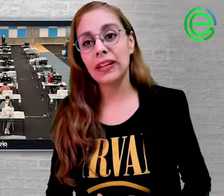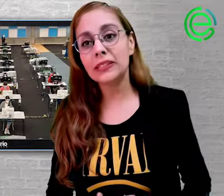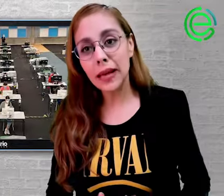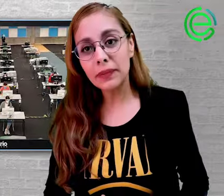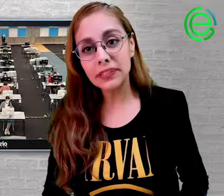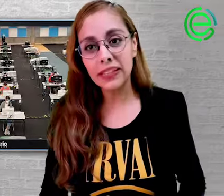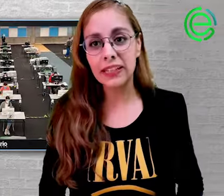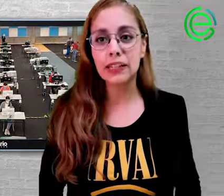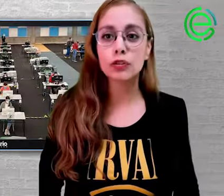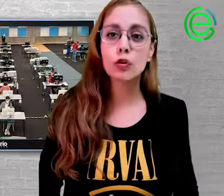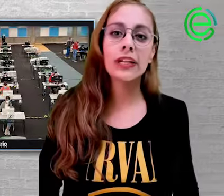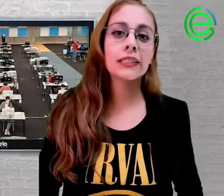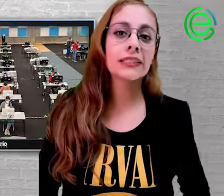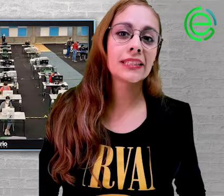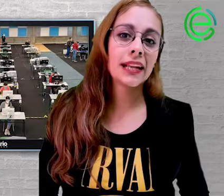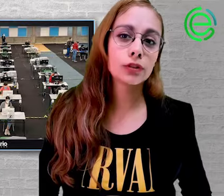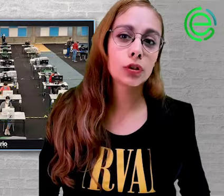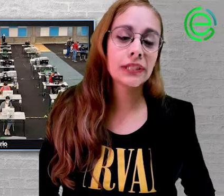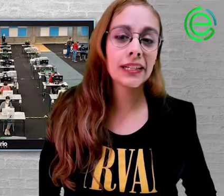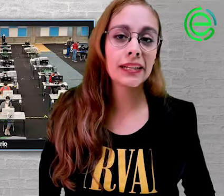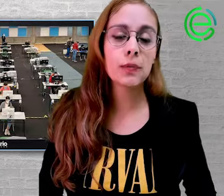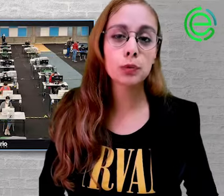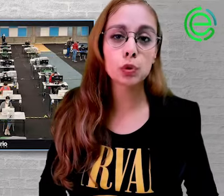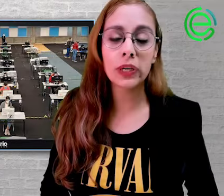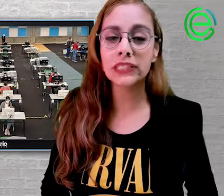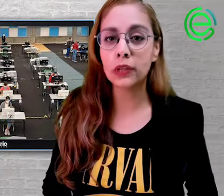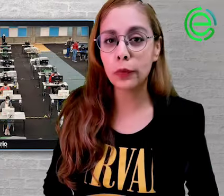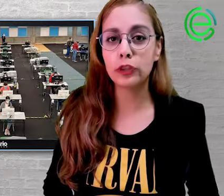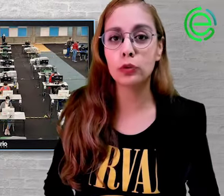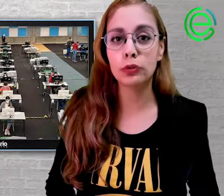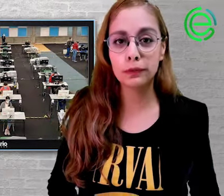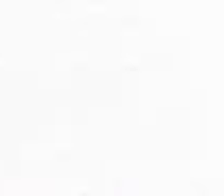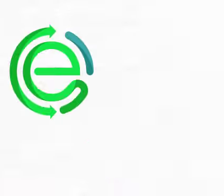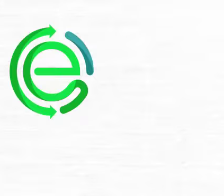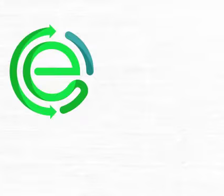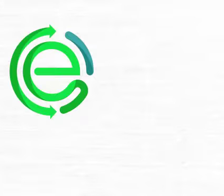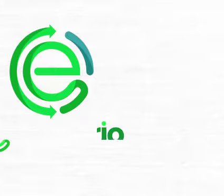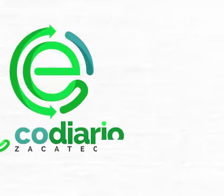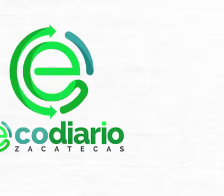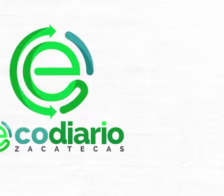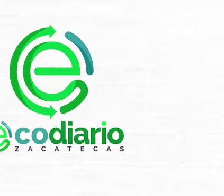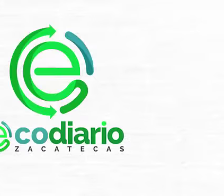Este primer examen se realizó en las instalaciones del campus UAS siglo XXI.